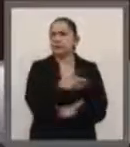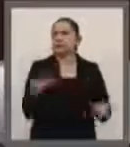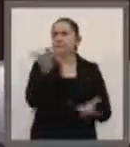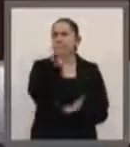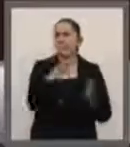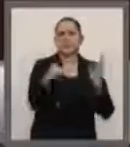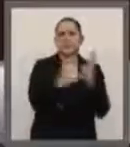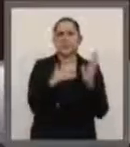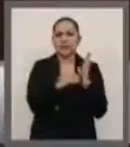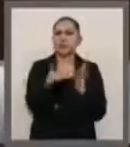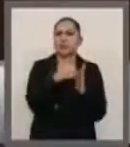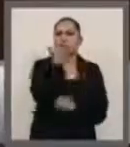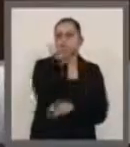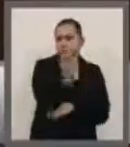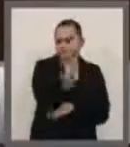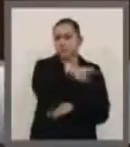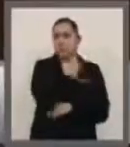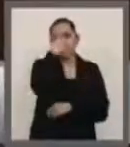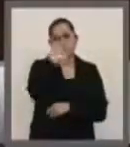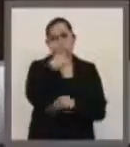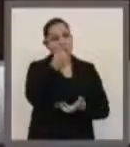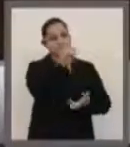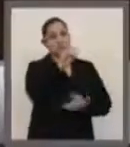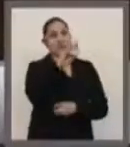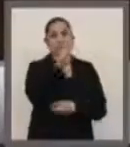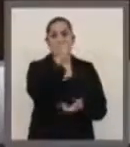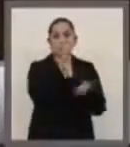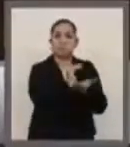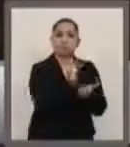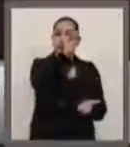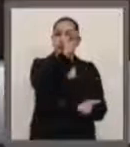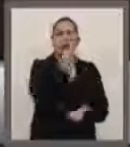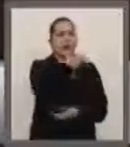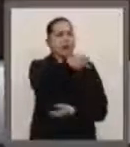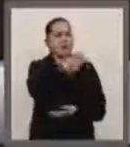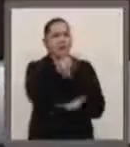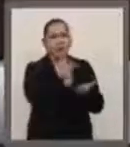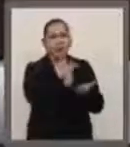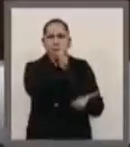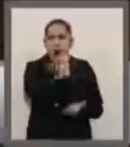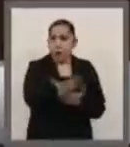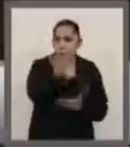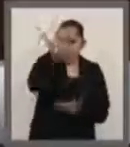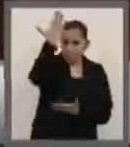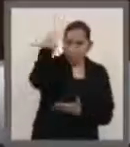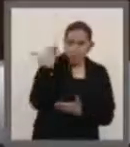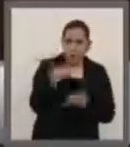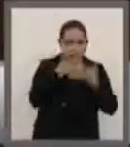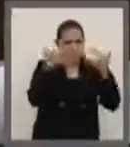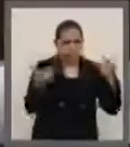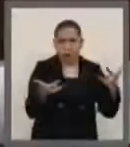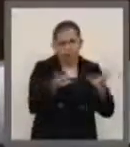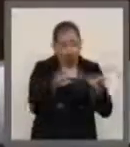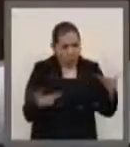de pesos para el presupuesto del INE, el cual llegará a una cifra histórica de 25 mil millones de